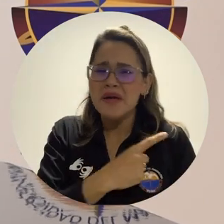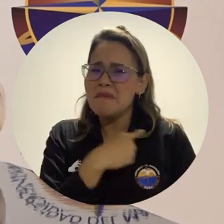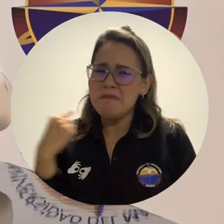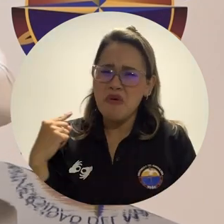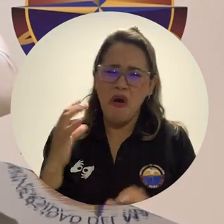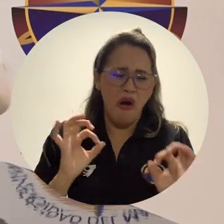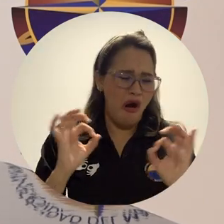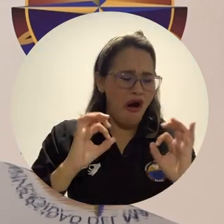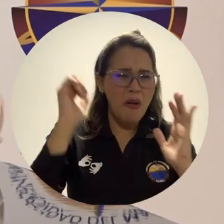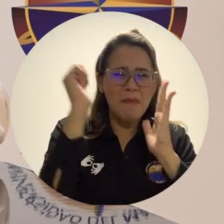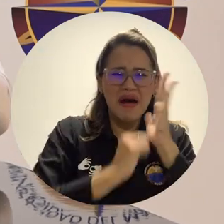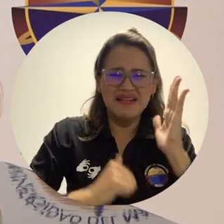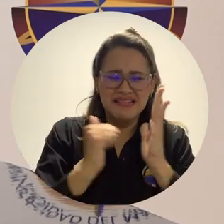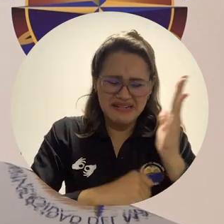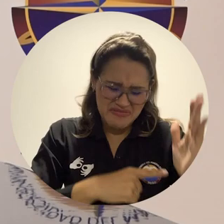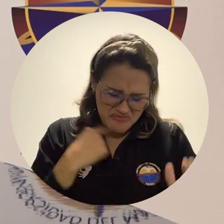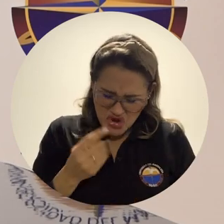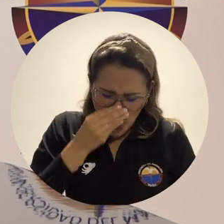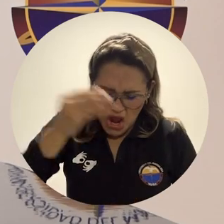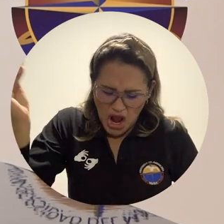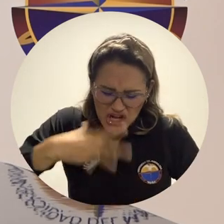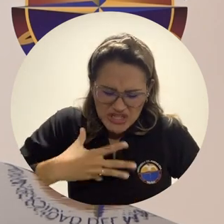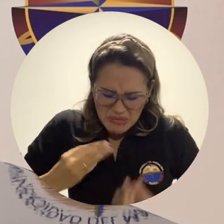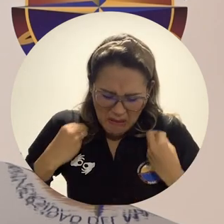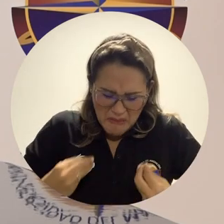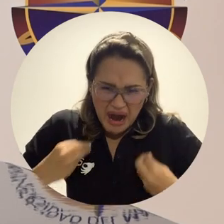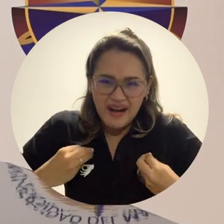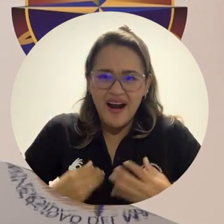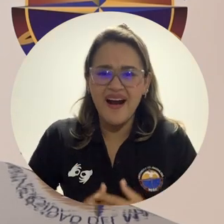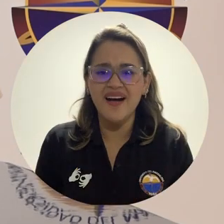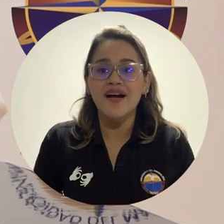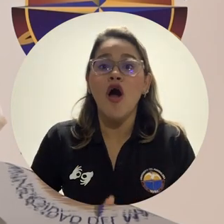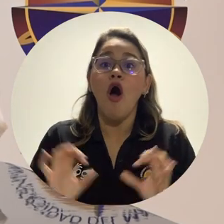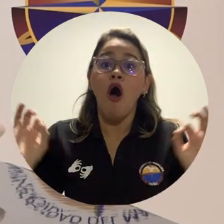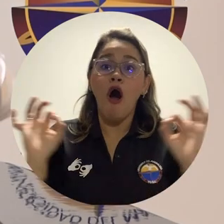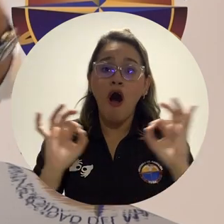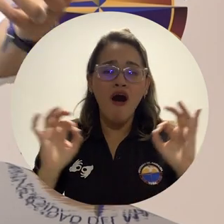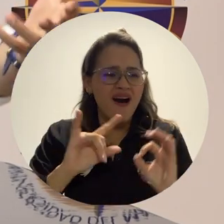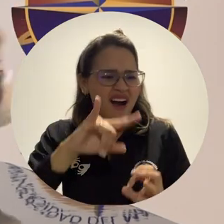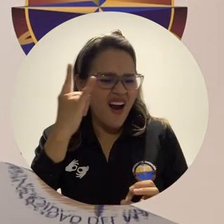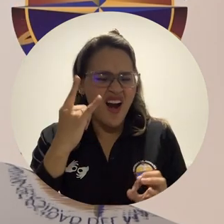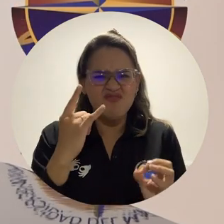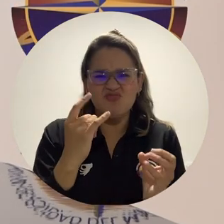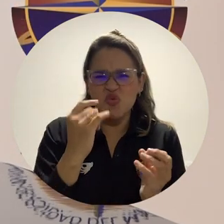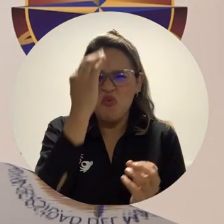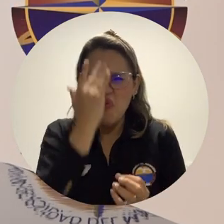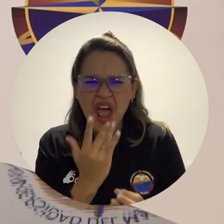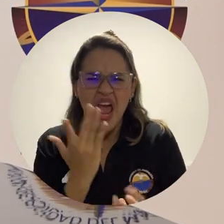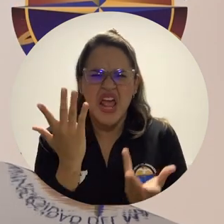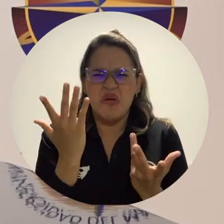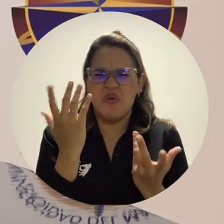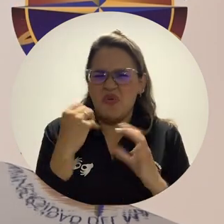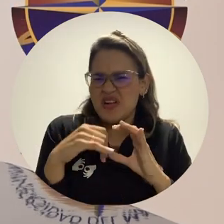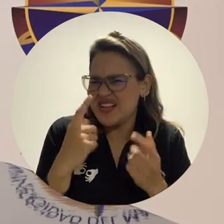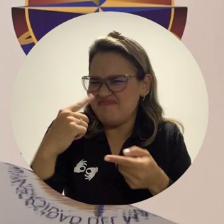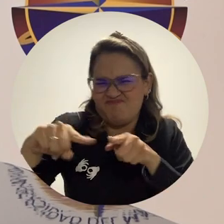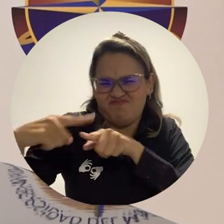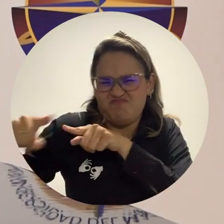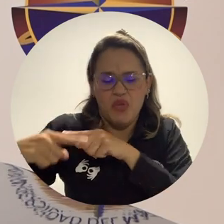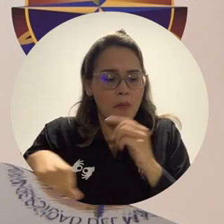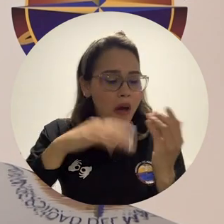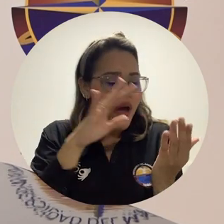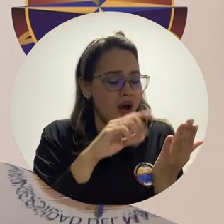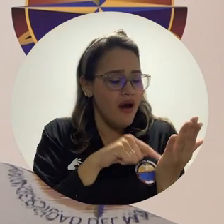Que sientes que porque perdiste un examen, una materia, que porque no tienes algo, que si tiene alguien que sigue en redes sociales, gran parte